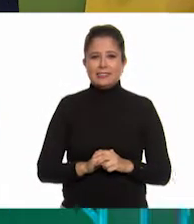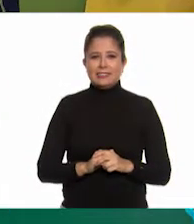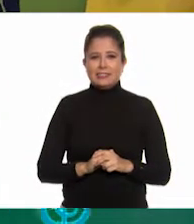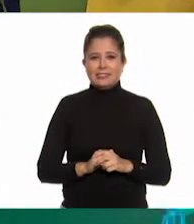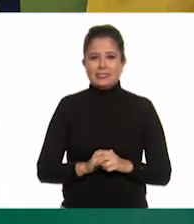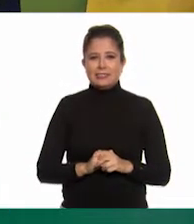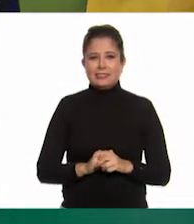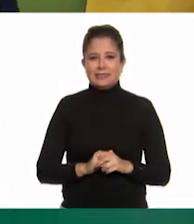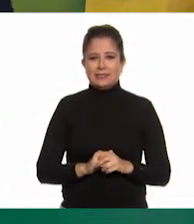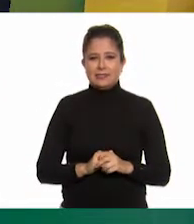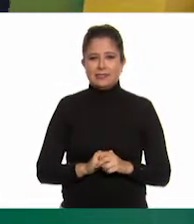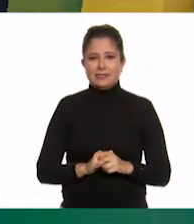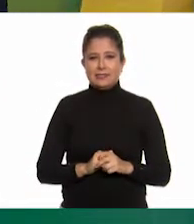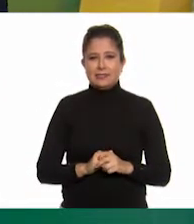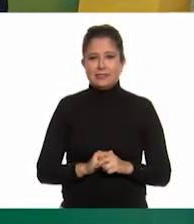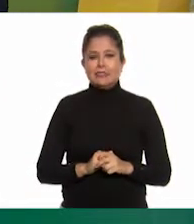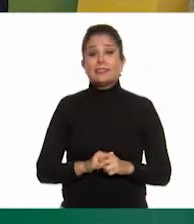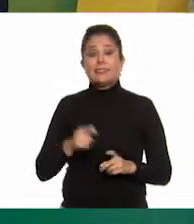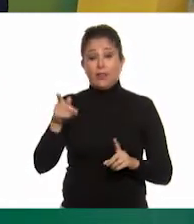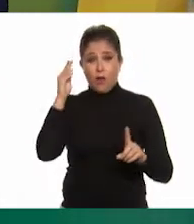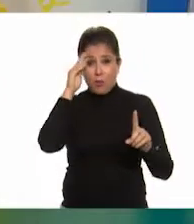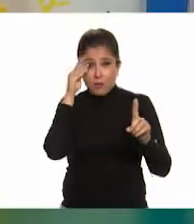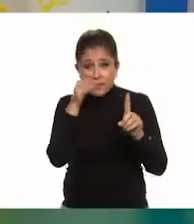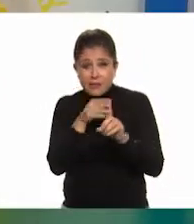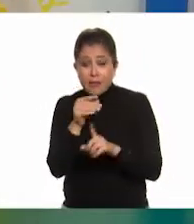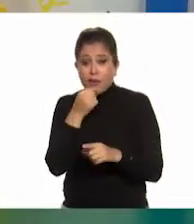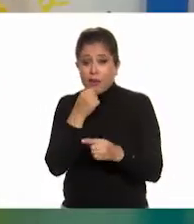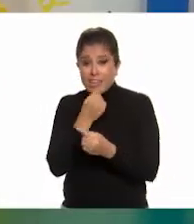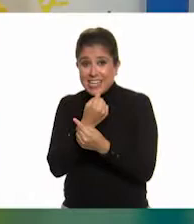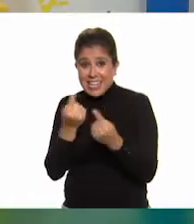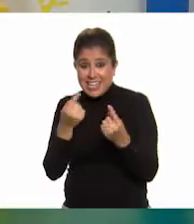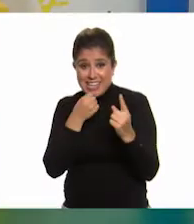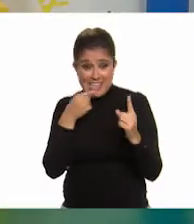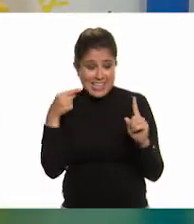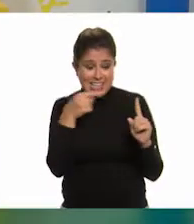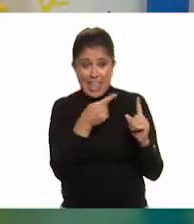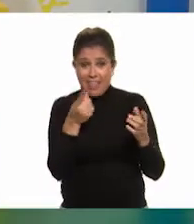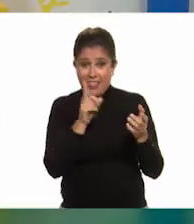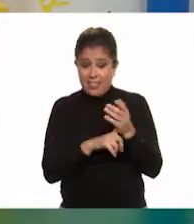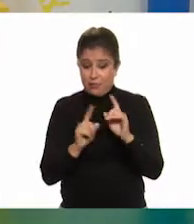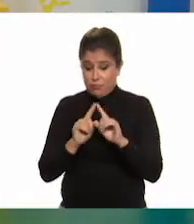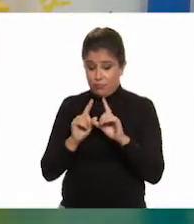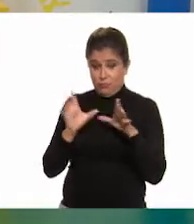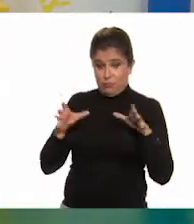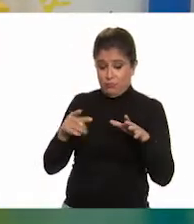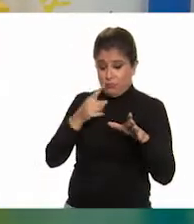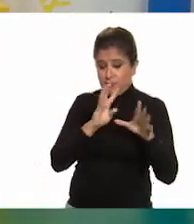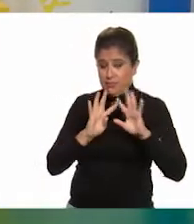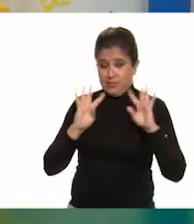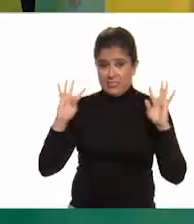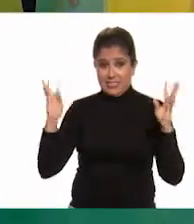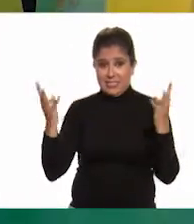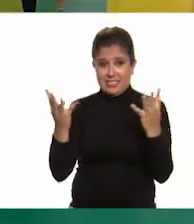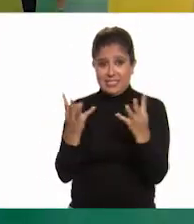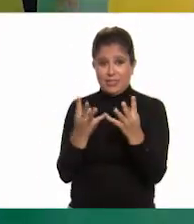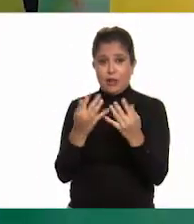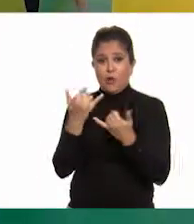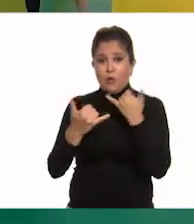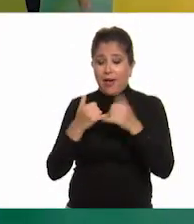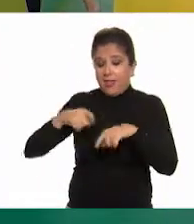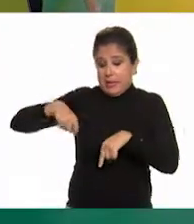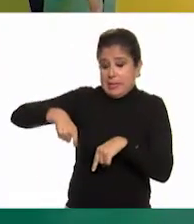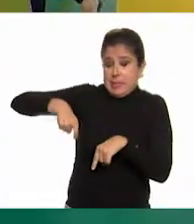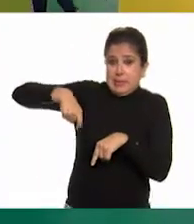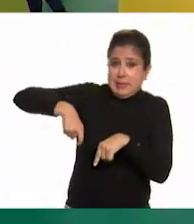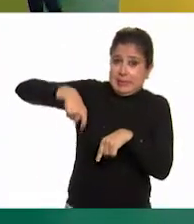bien. Aquí el objetivo es que la niña que está dentro del círculo jugando con un solo pie, brincando